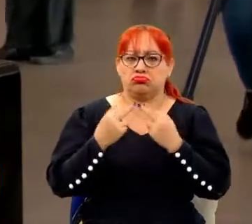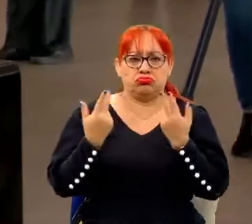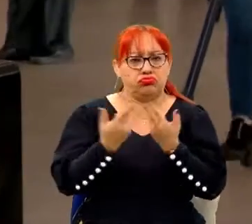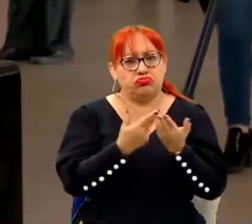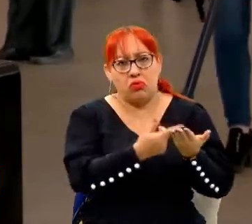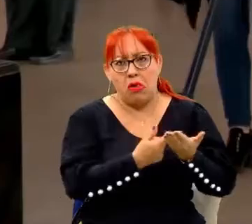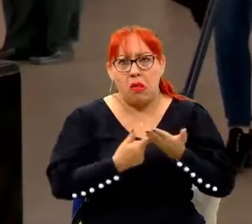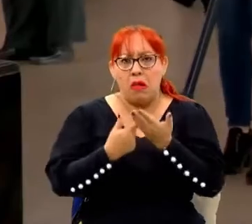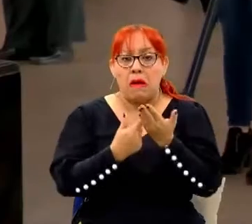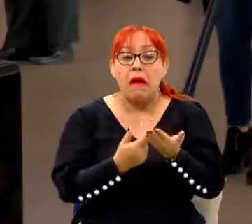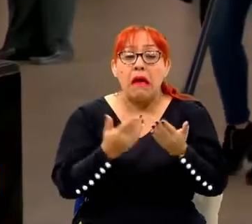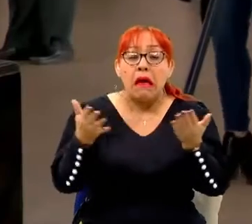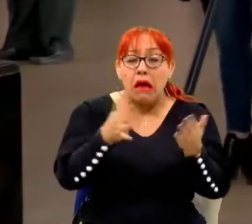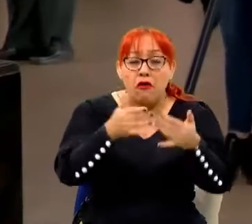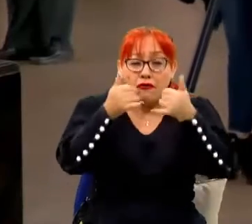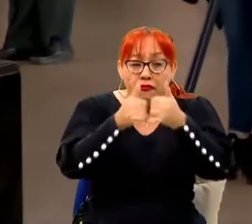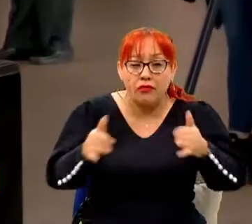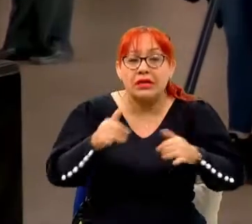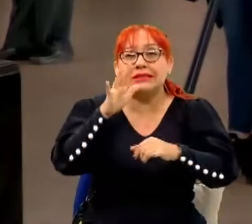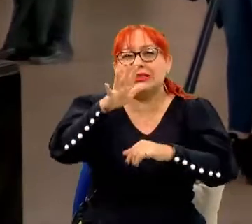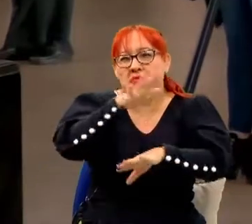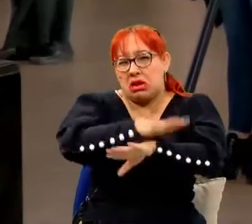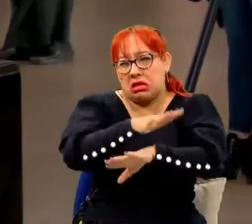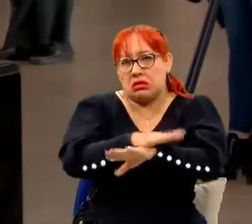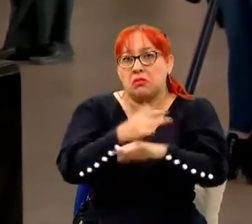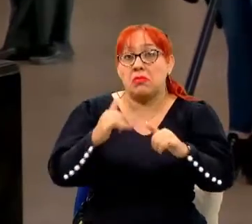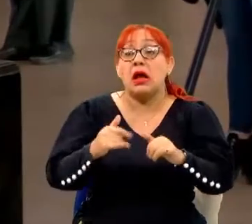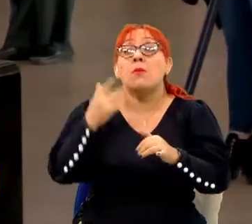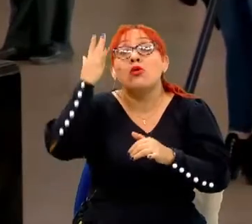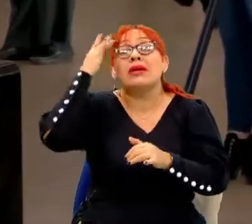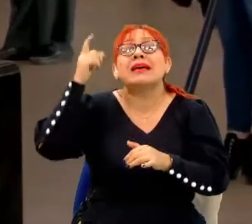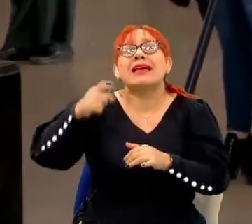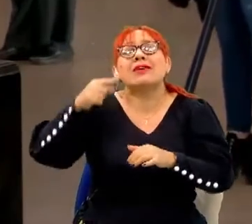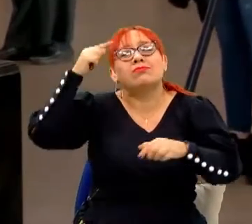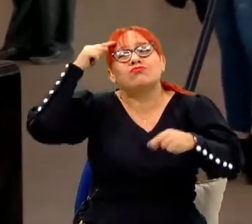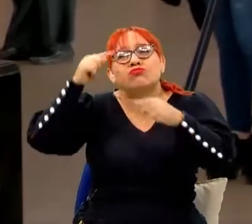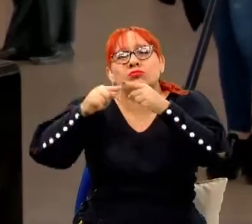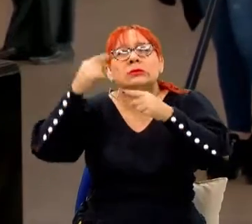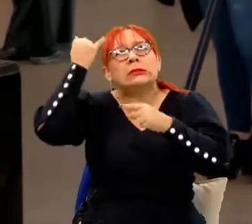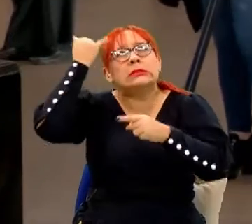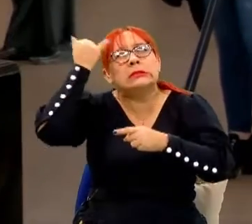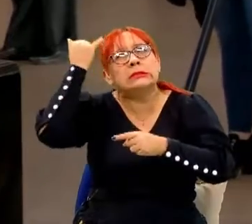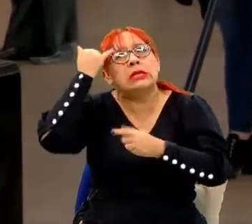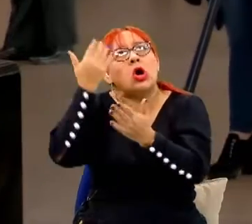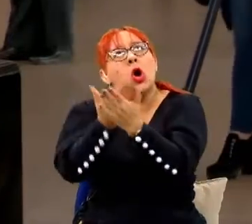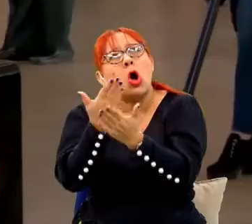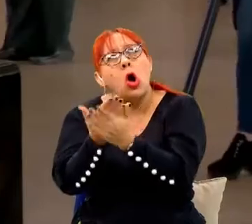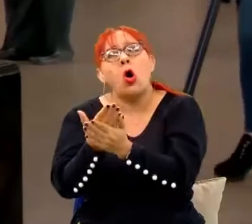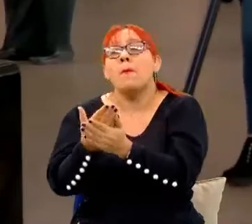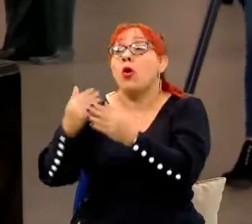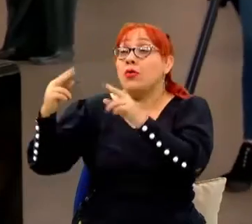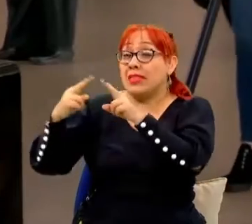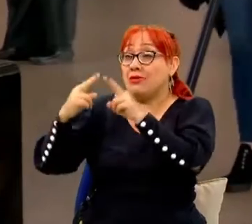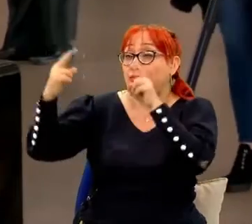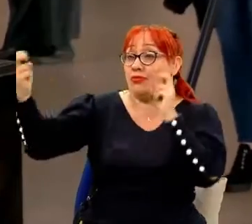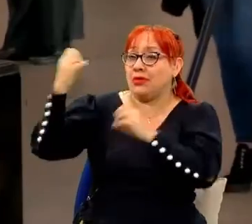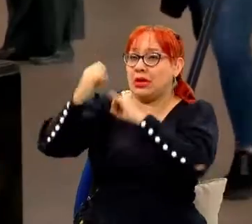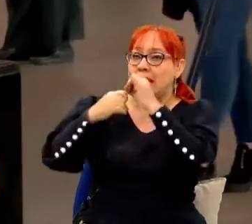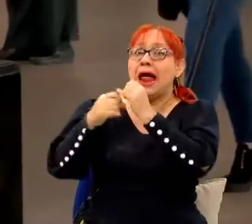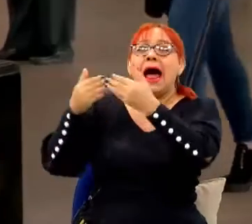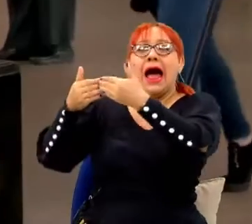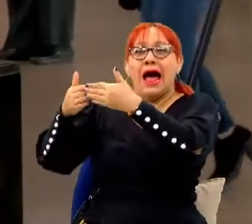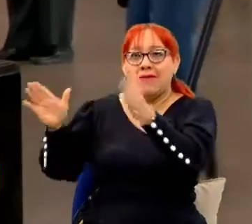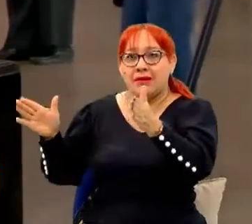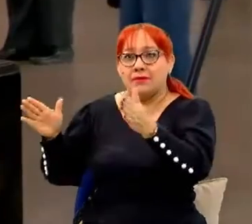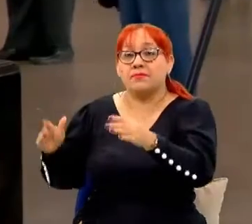entregar parte de estas conclusiones que buscan directamente generar estrategias o condiciones para lo que podría ser la apertura de la frontera. Algo ha quedado muy claro aquí, y es que la